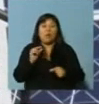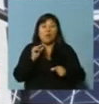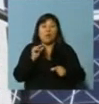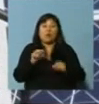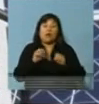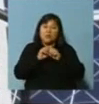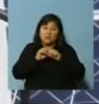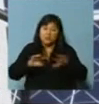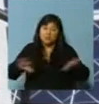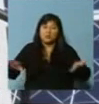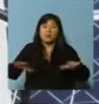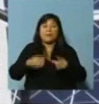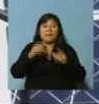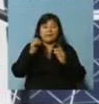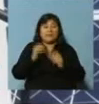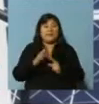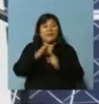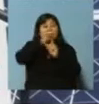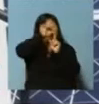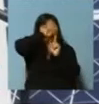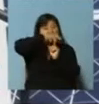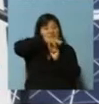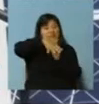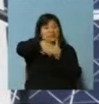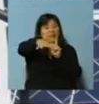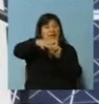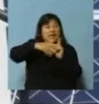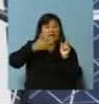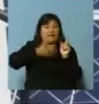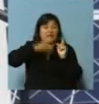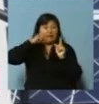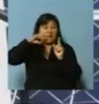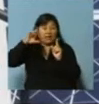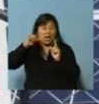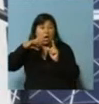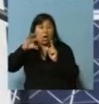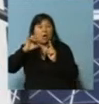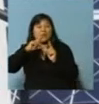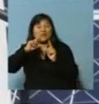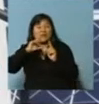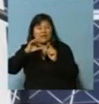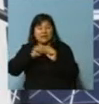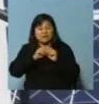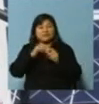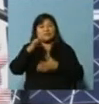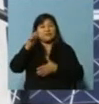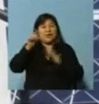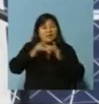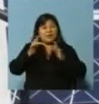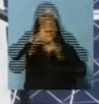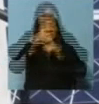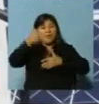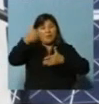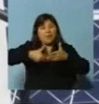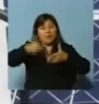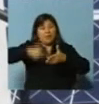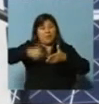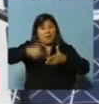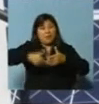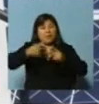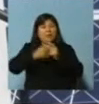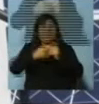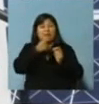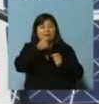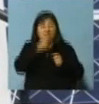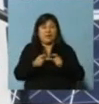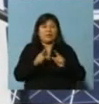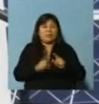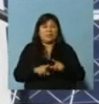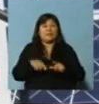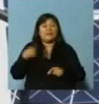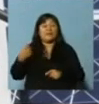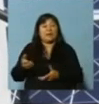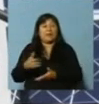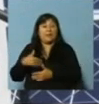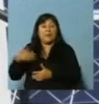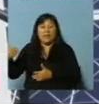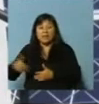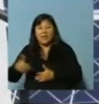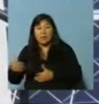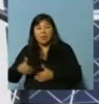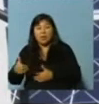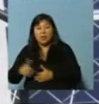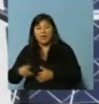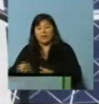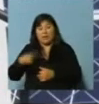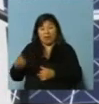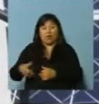con fibra óptica y tenemos que llegar con buen ancho de banda. Y me demoré porque había una comunidad que me estaba esperando, no